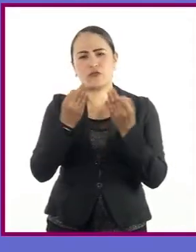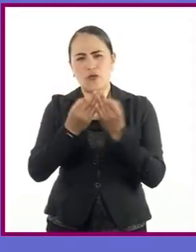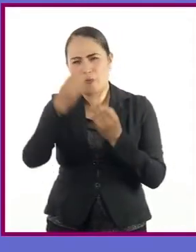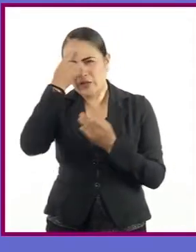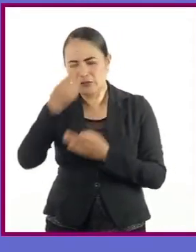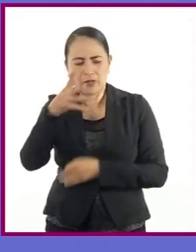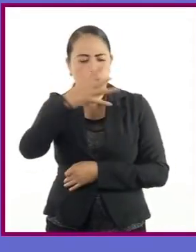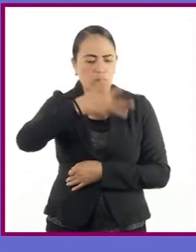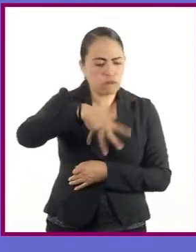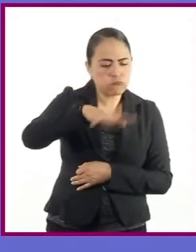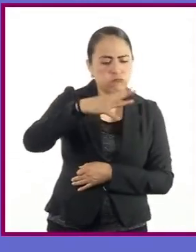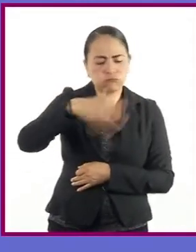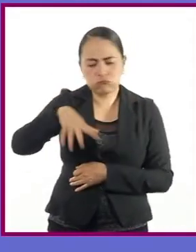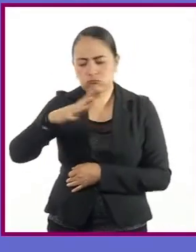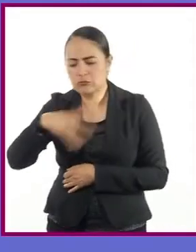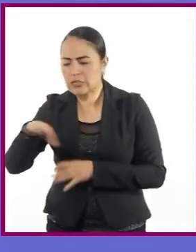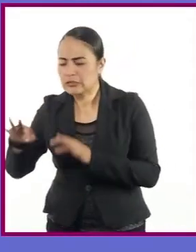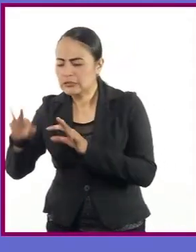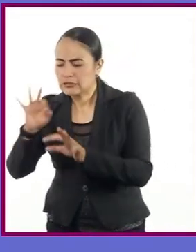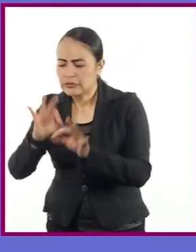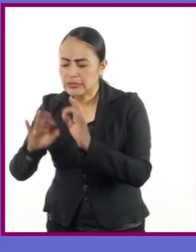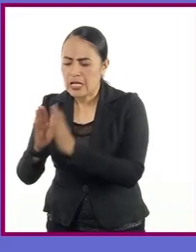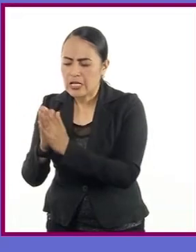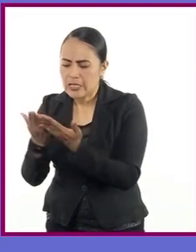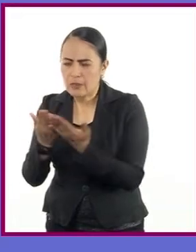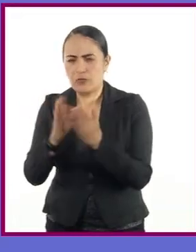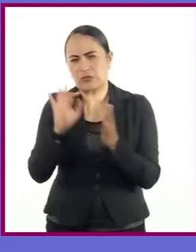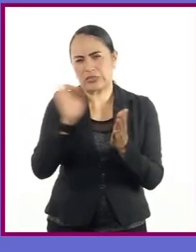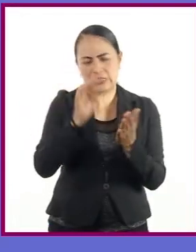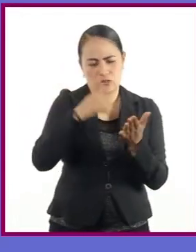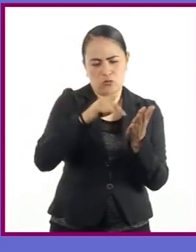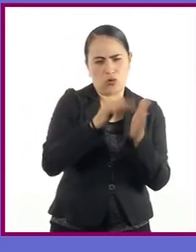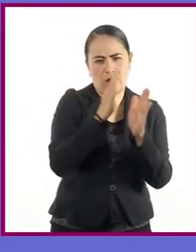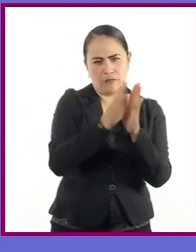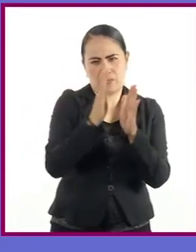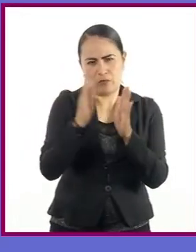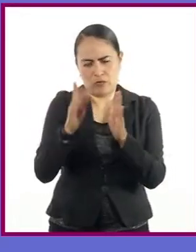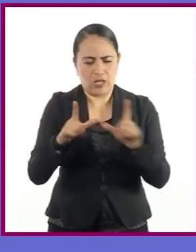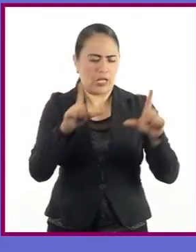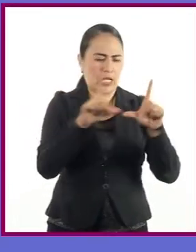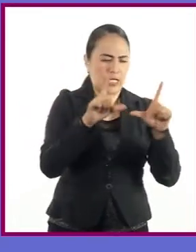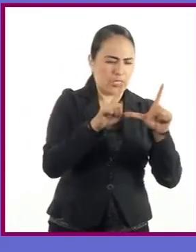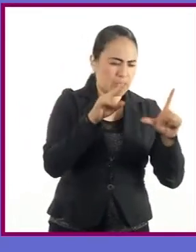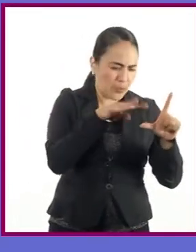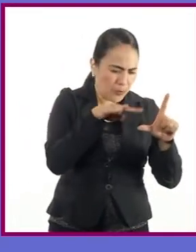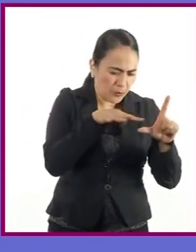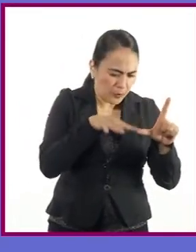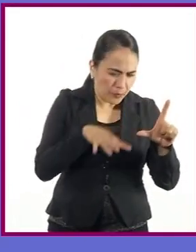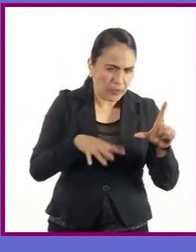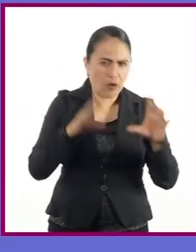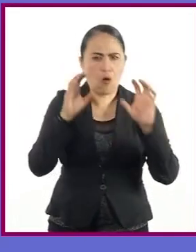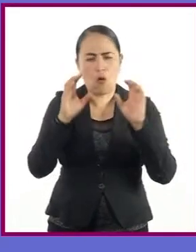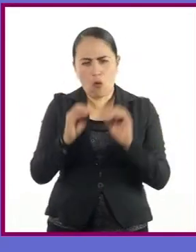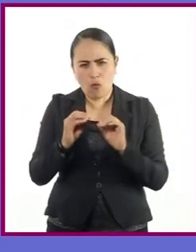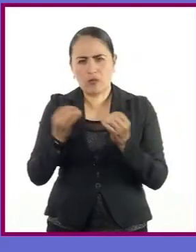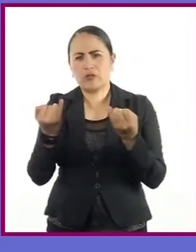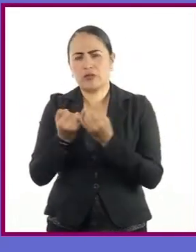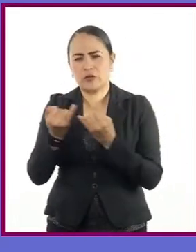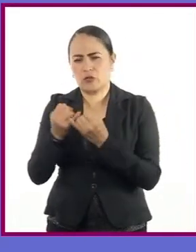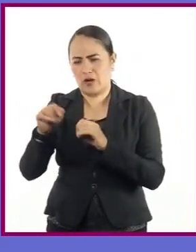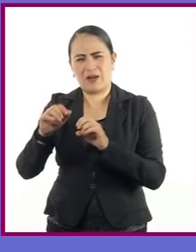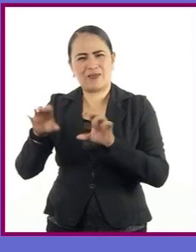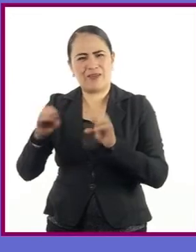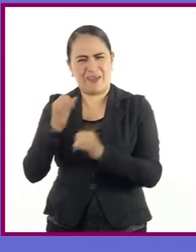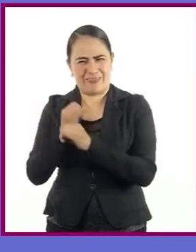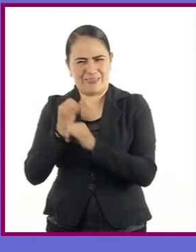a localizar los ejemplares en la biblioteca a través de ficheros catalográficos o de un catálogo